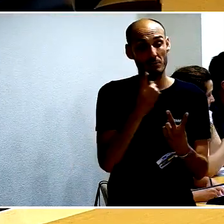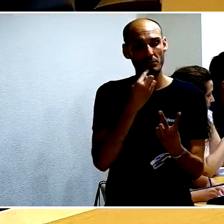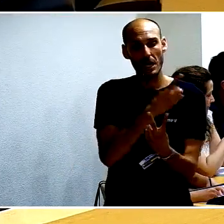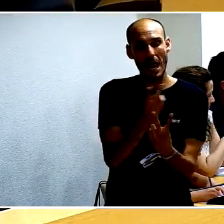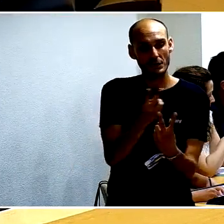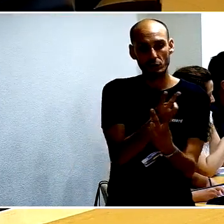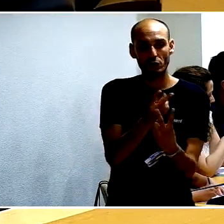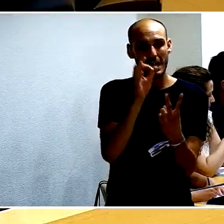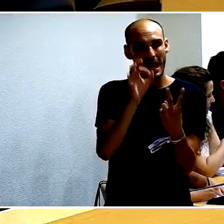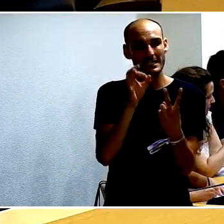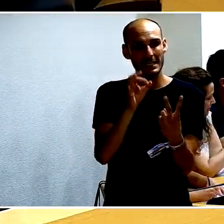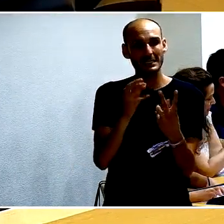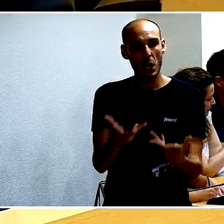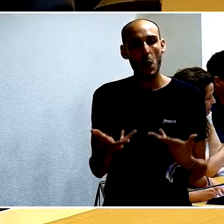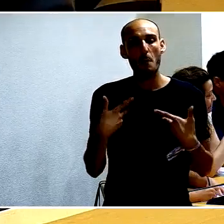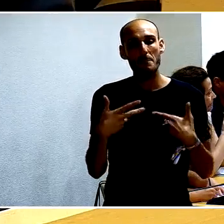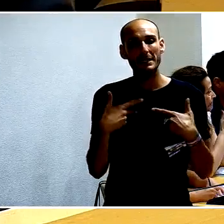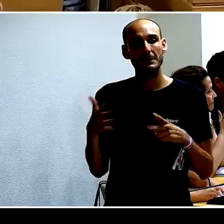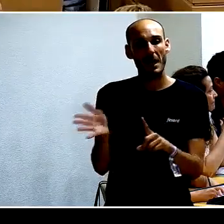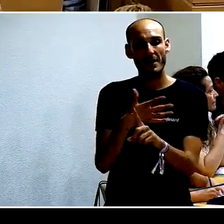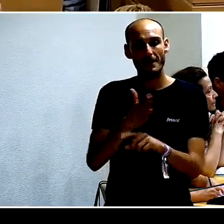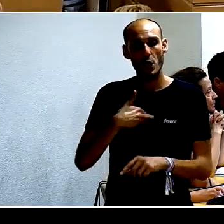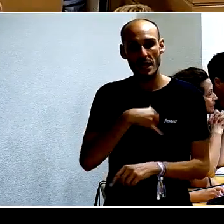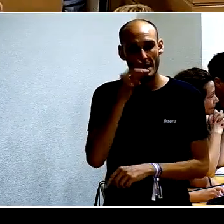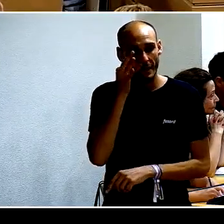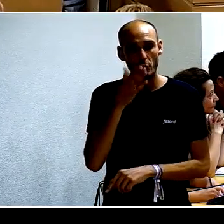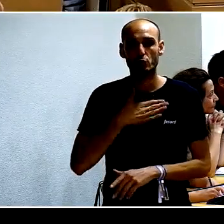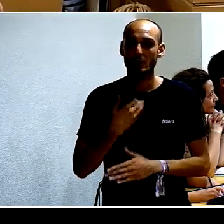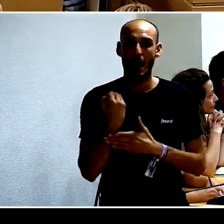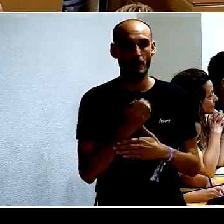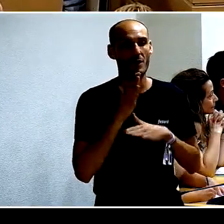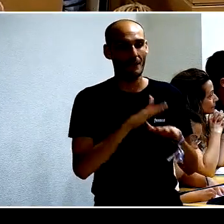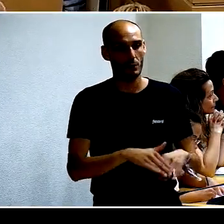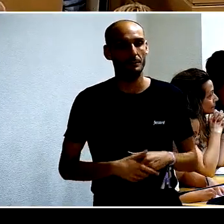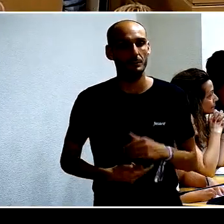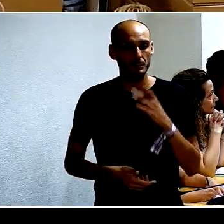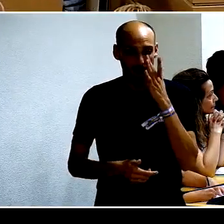una víctima de la violencia de género y lo mantendremos. Nuestro apoyo va a ser favorable, por supuesto.